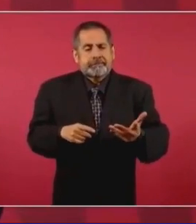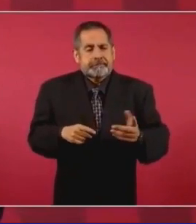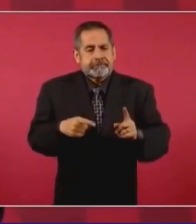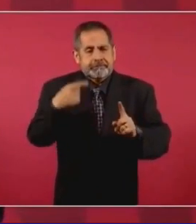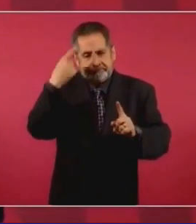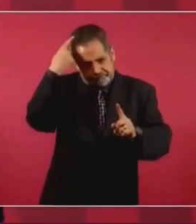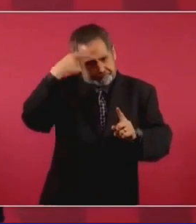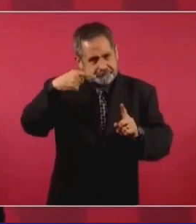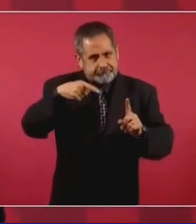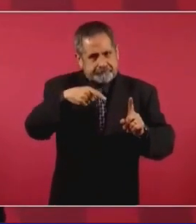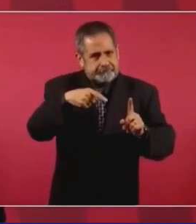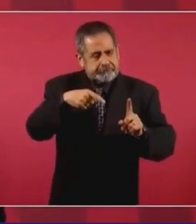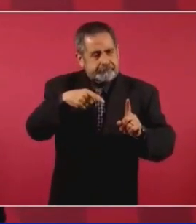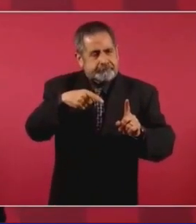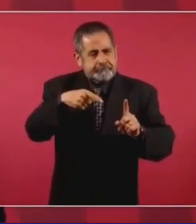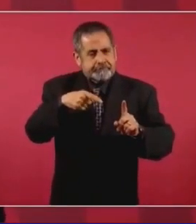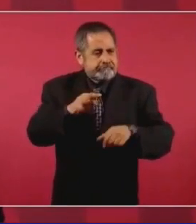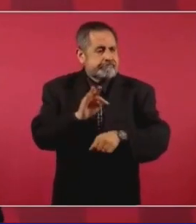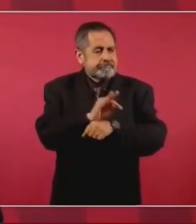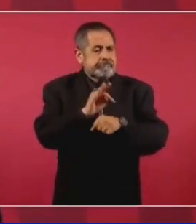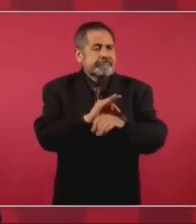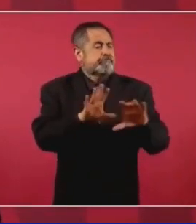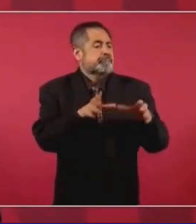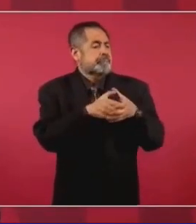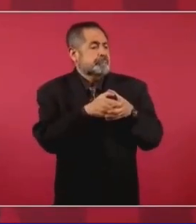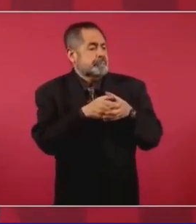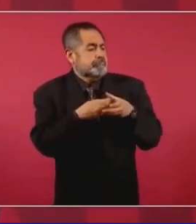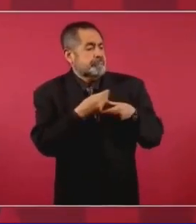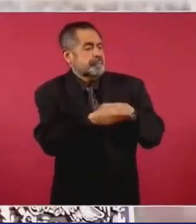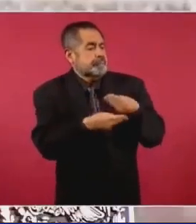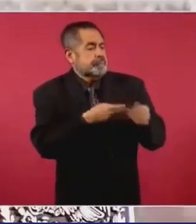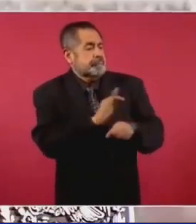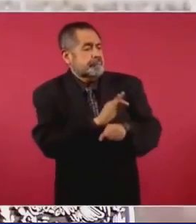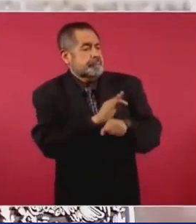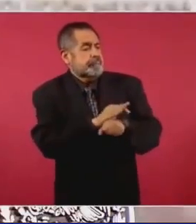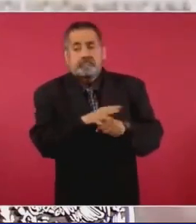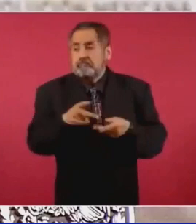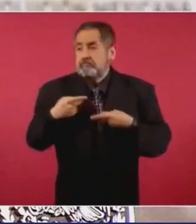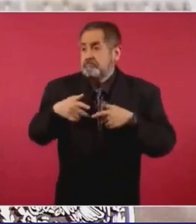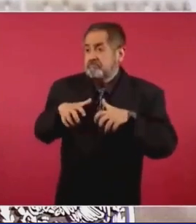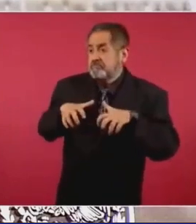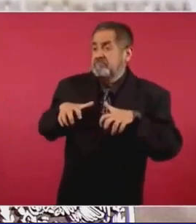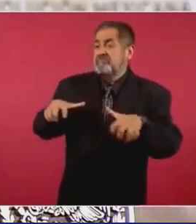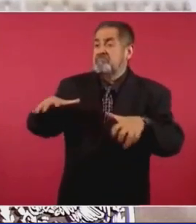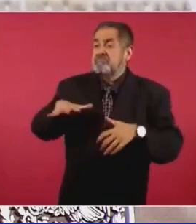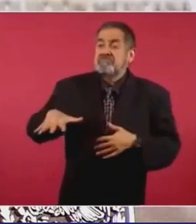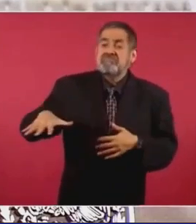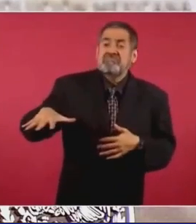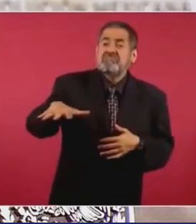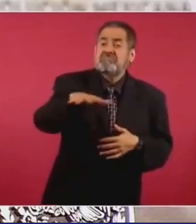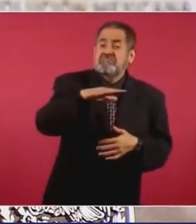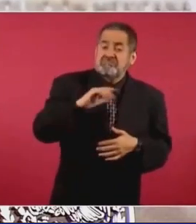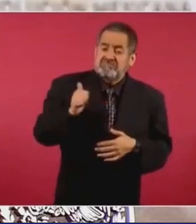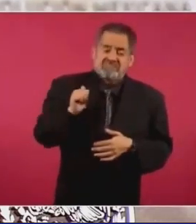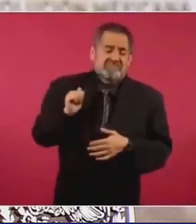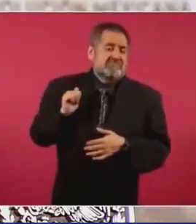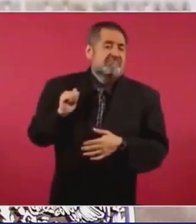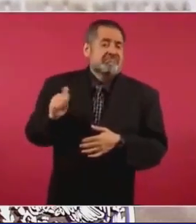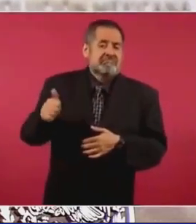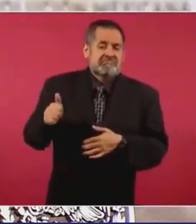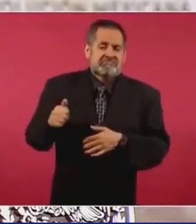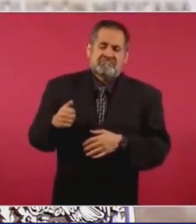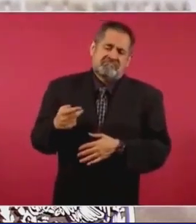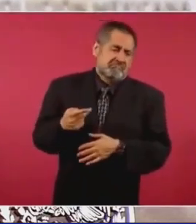a favorecer a una minoría y a dejar en la pobreza, en